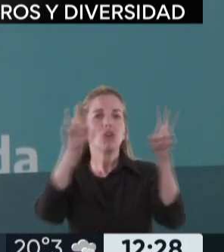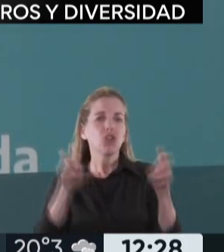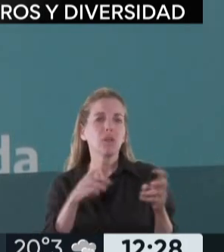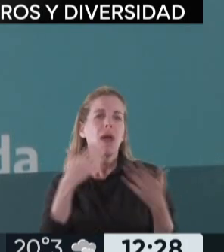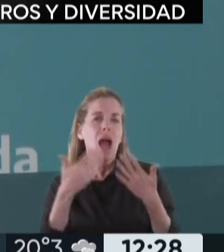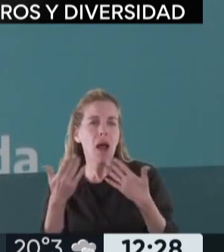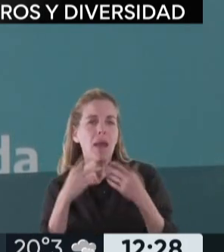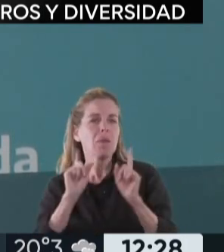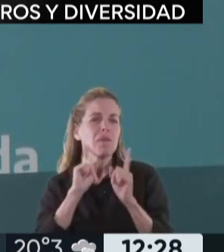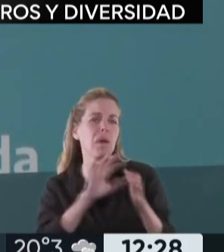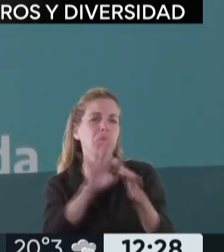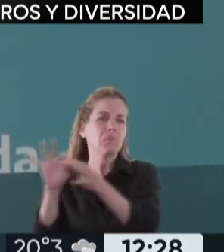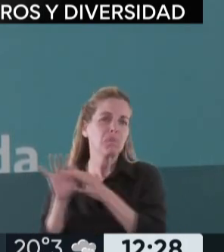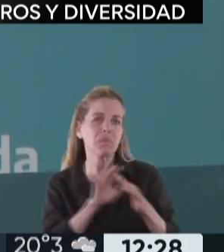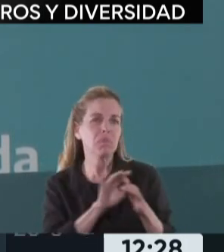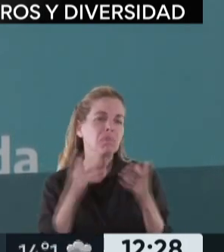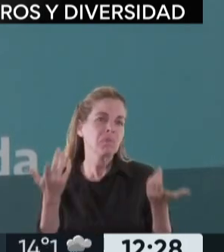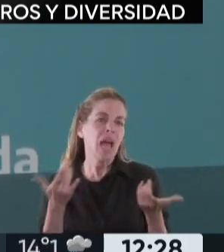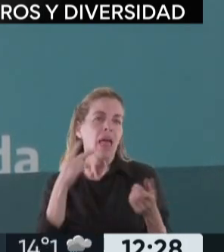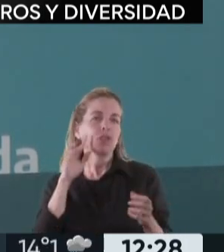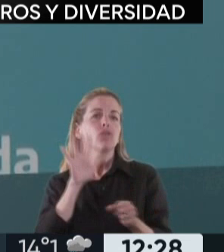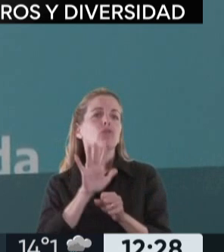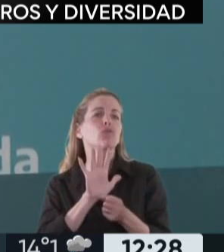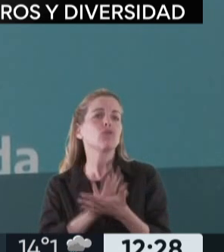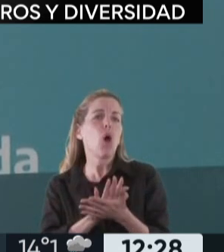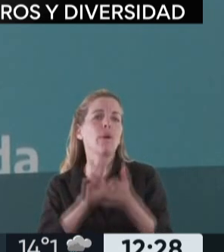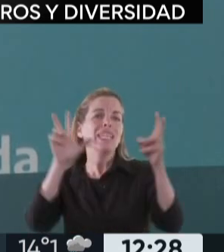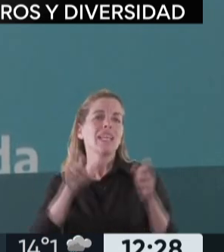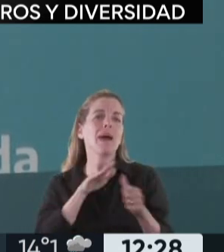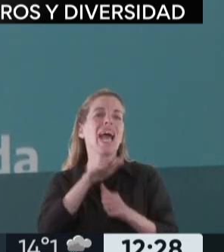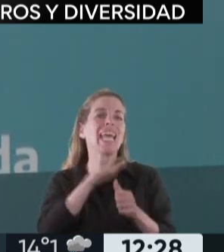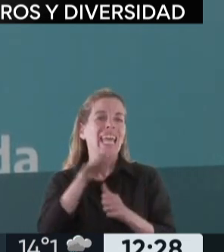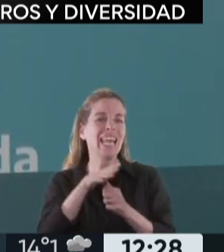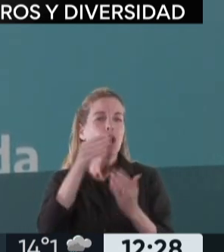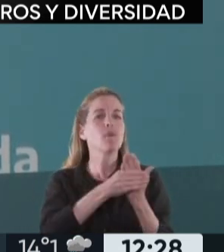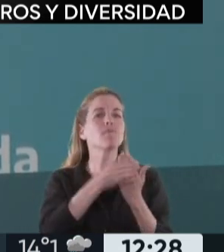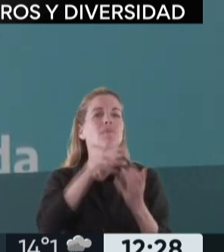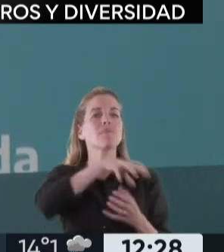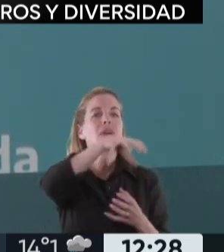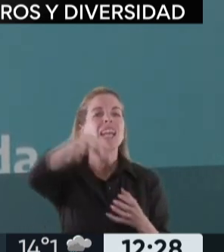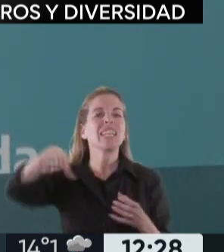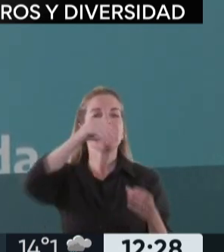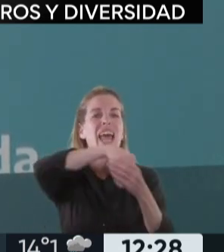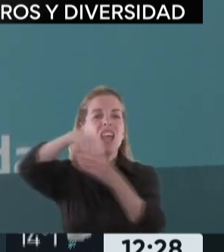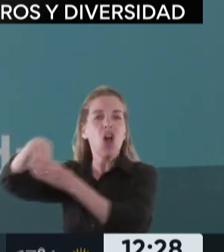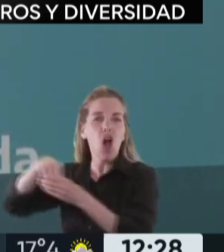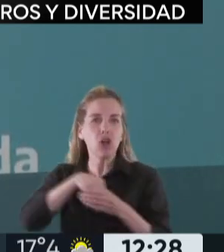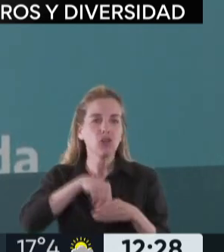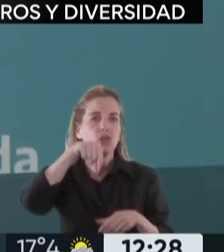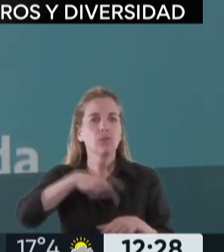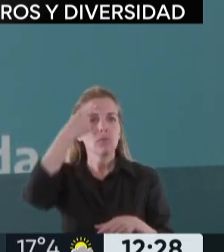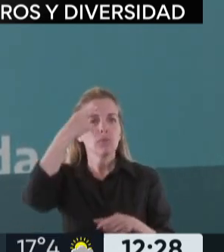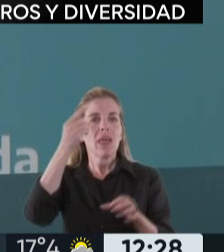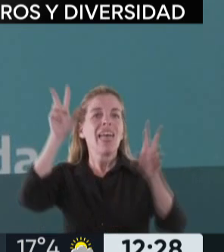la transversalidad de la perspectiva de género en todos los ministerios. Creo que esta debe ser la